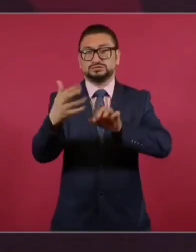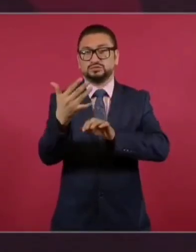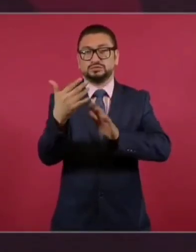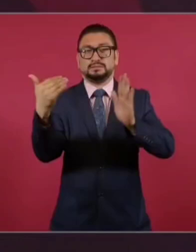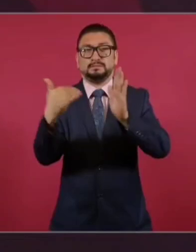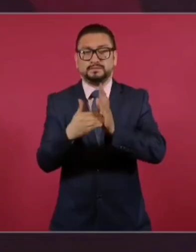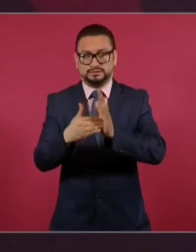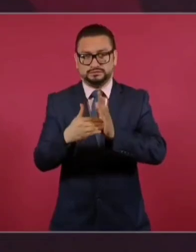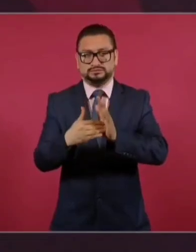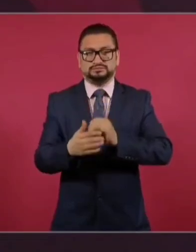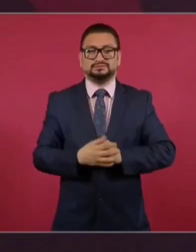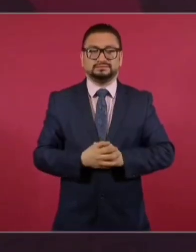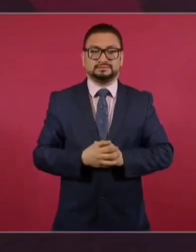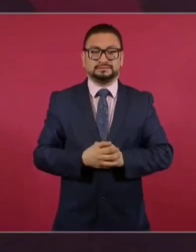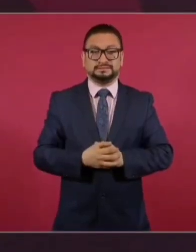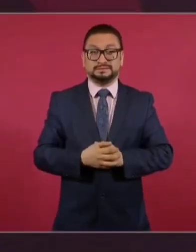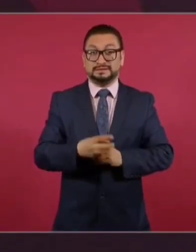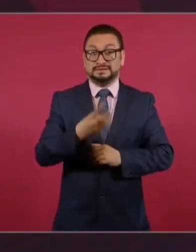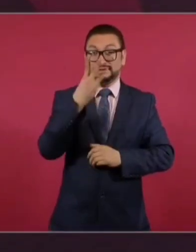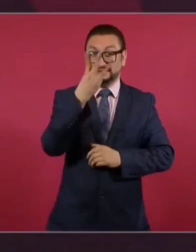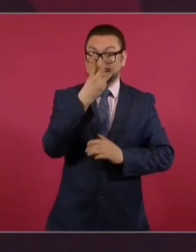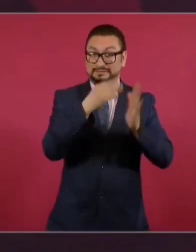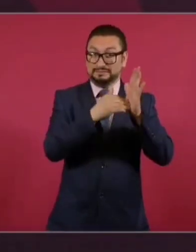1,650,000. De